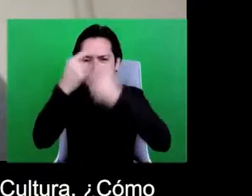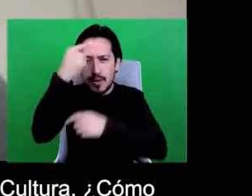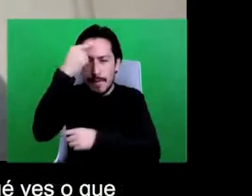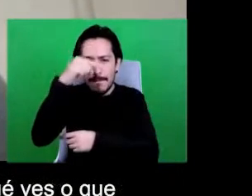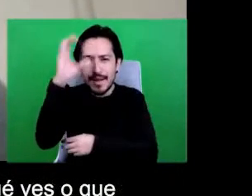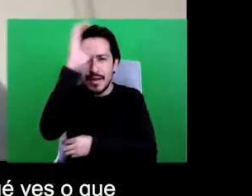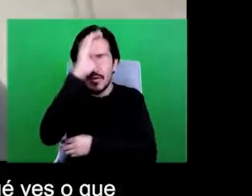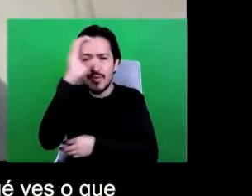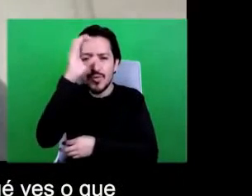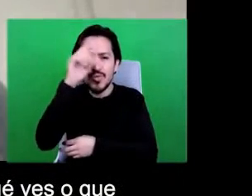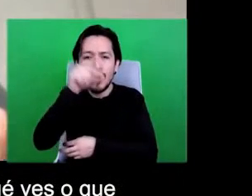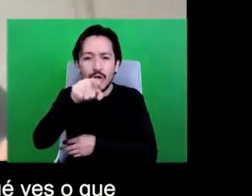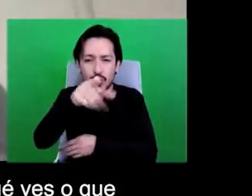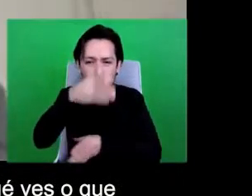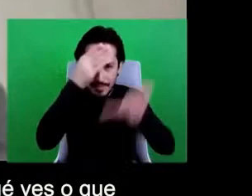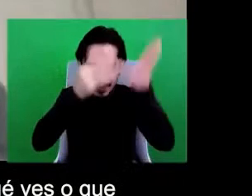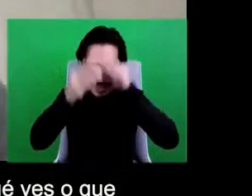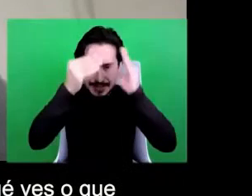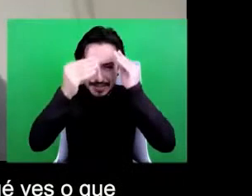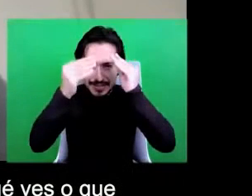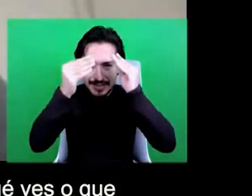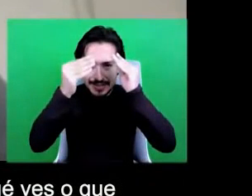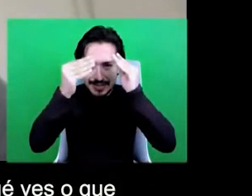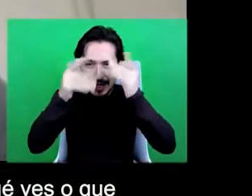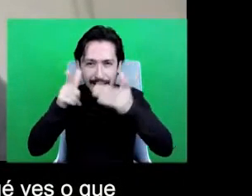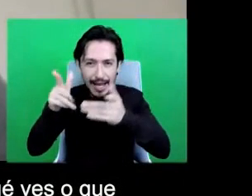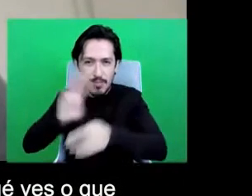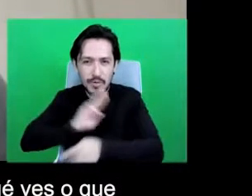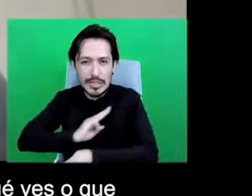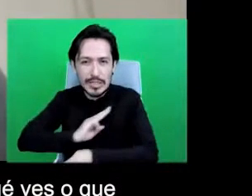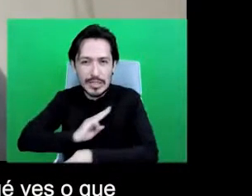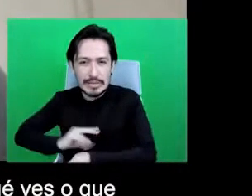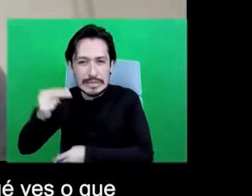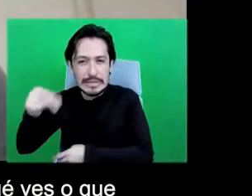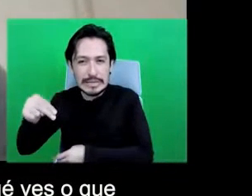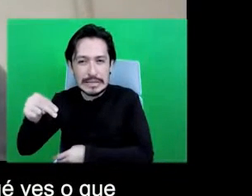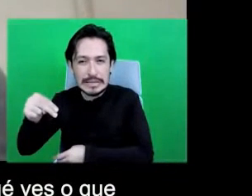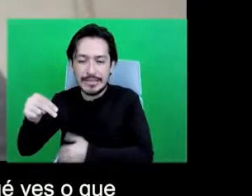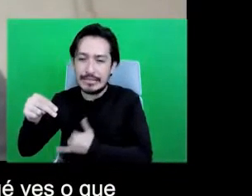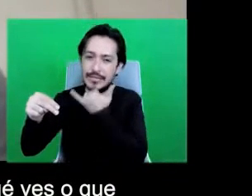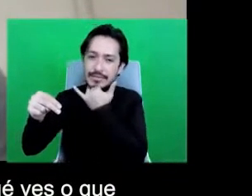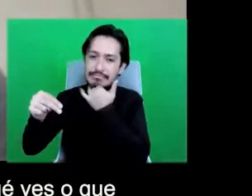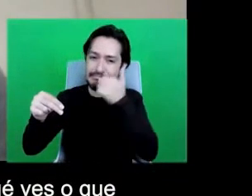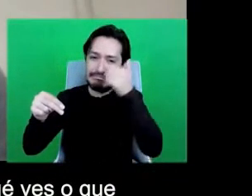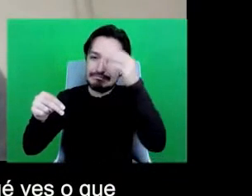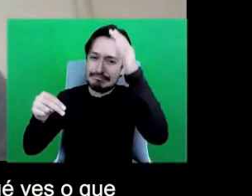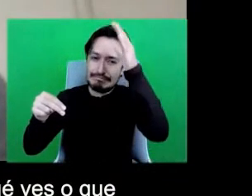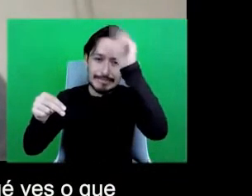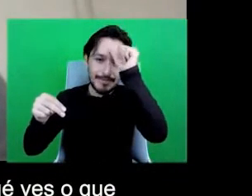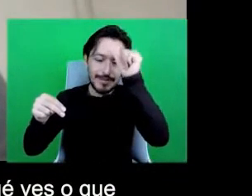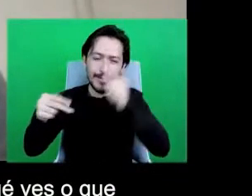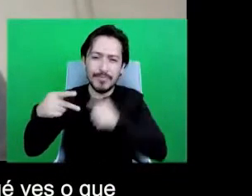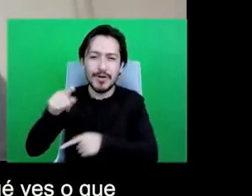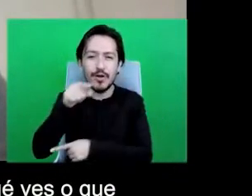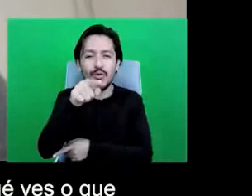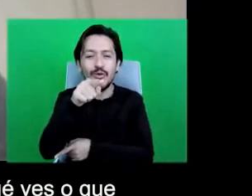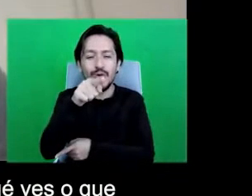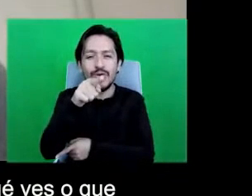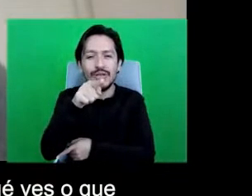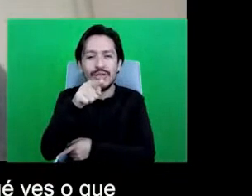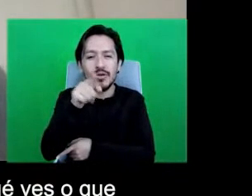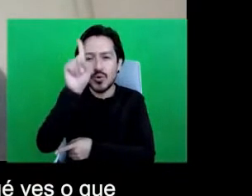municipio? Que no recuerde cuál es. Y segundo lugar, ¿qué ves o qué recomendaciones nos